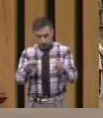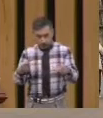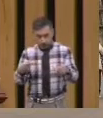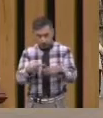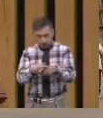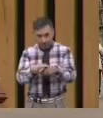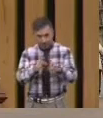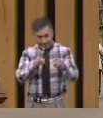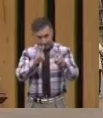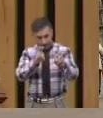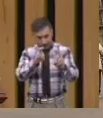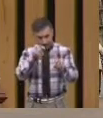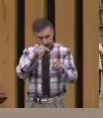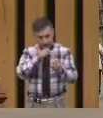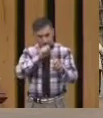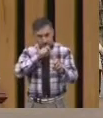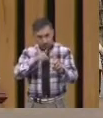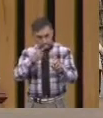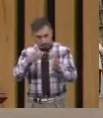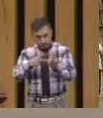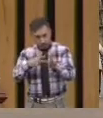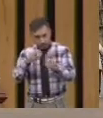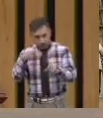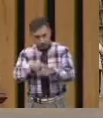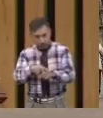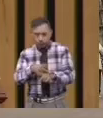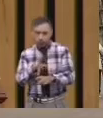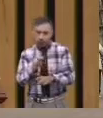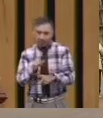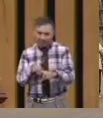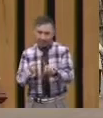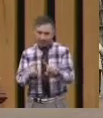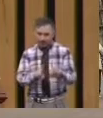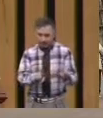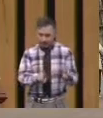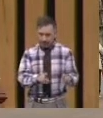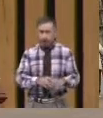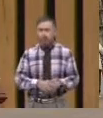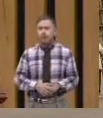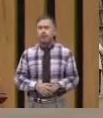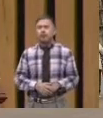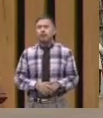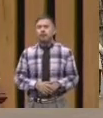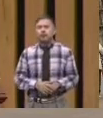misma naturaleza. Tampoco se está ante